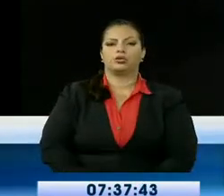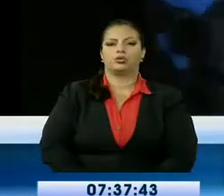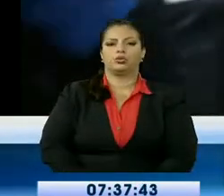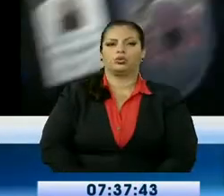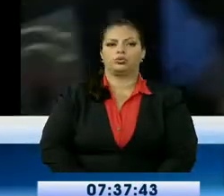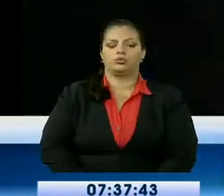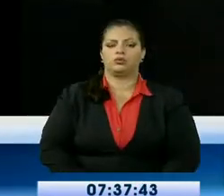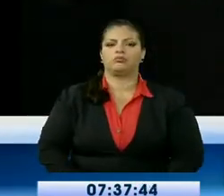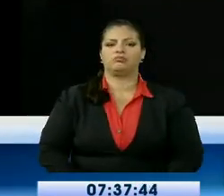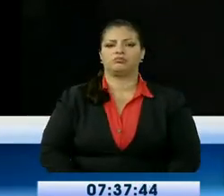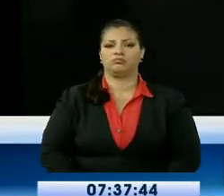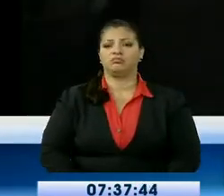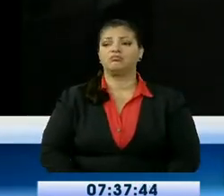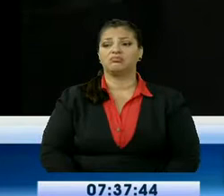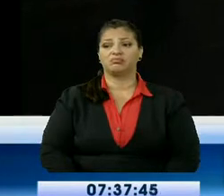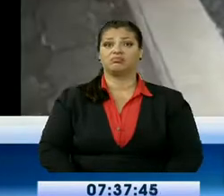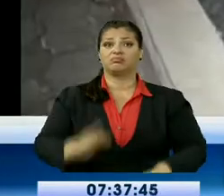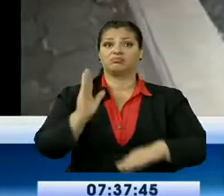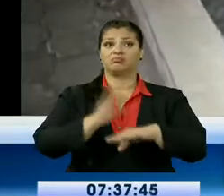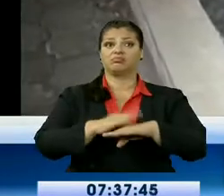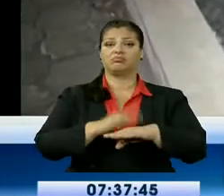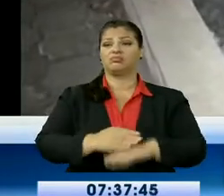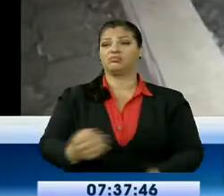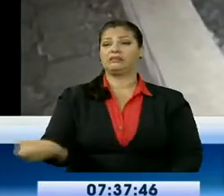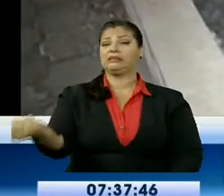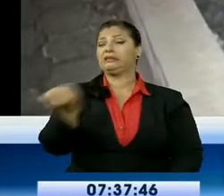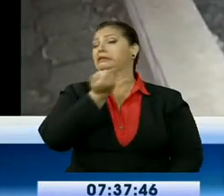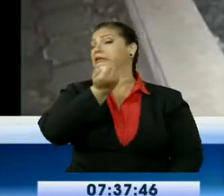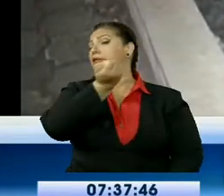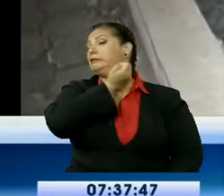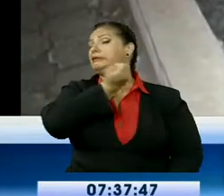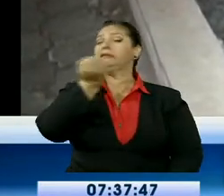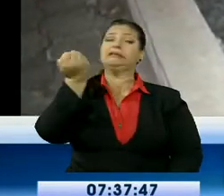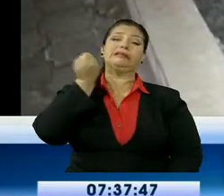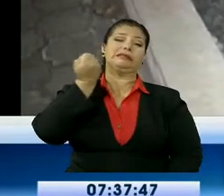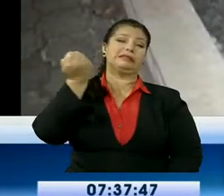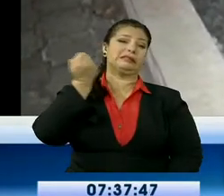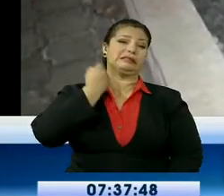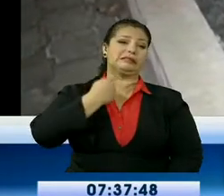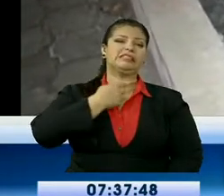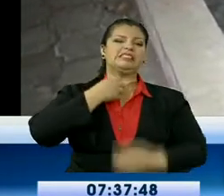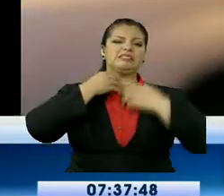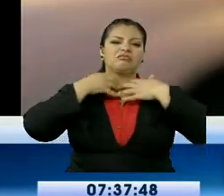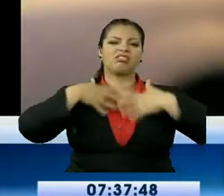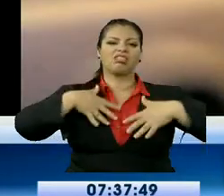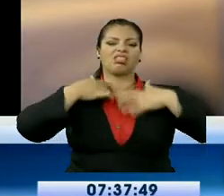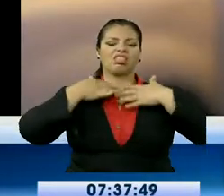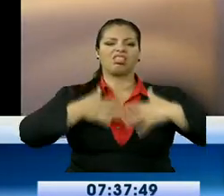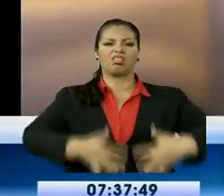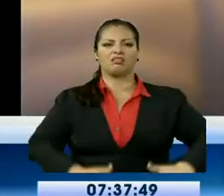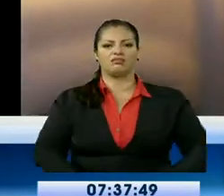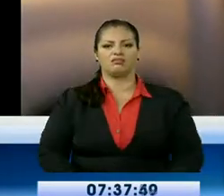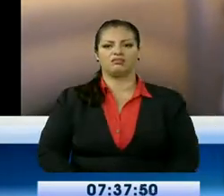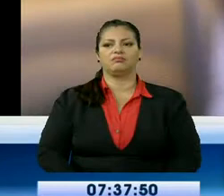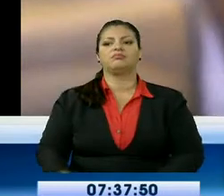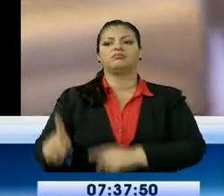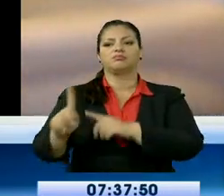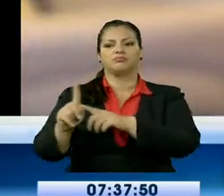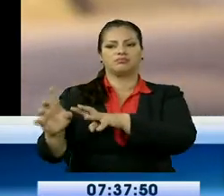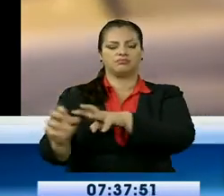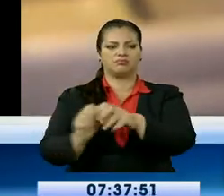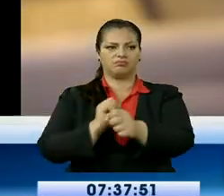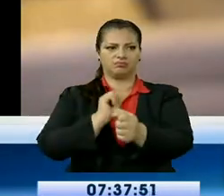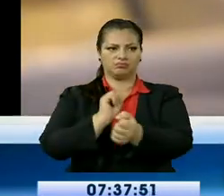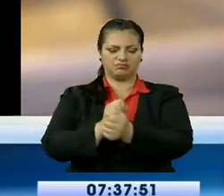varios cortes a la altura del cuello, mientras que el detenido tendrá que rendir cuentas a la justicia, ya que las manchas de sangre en su ropa